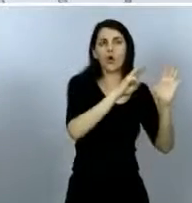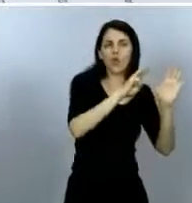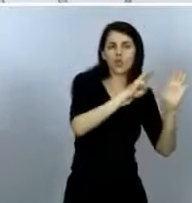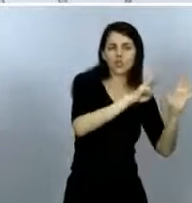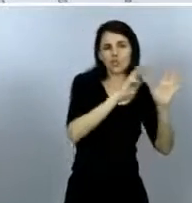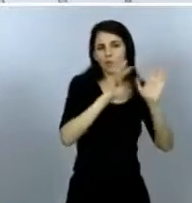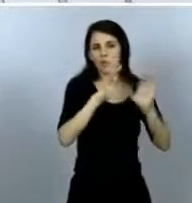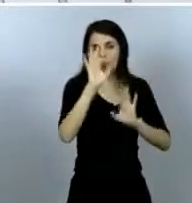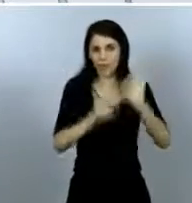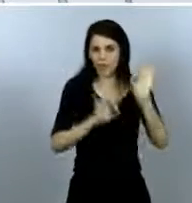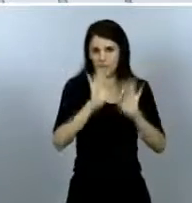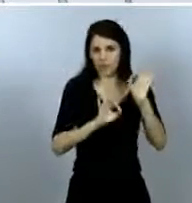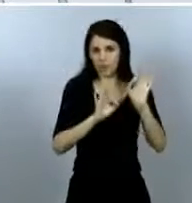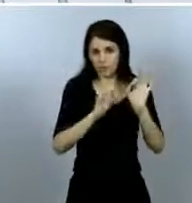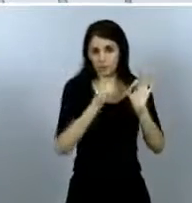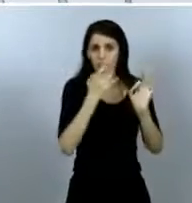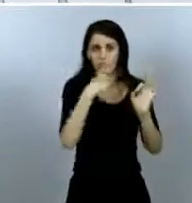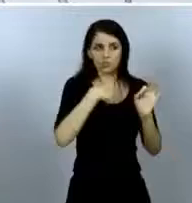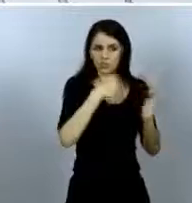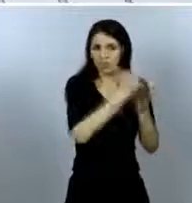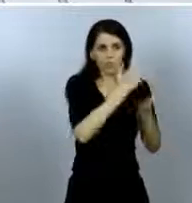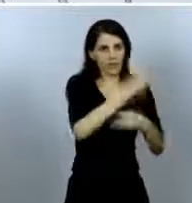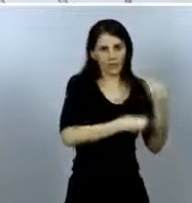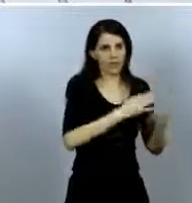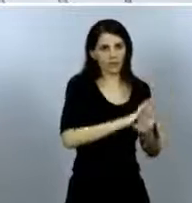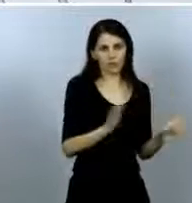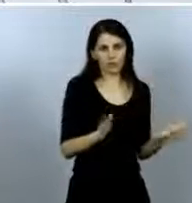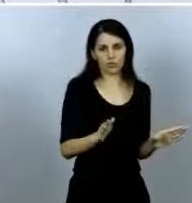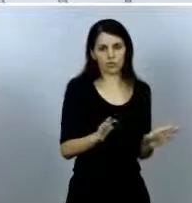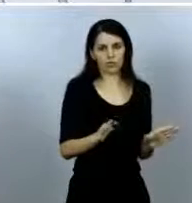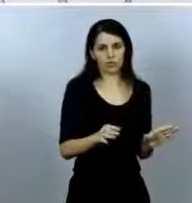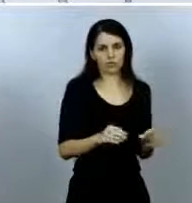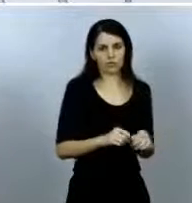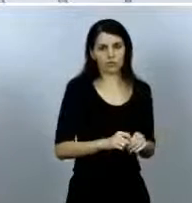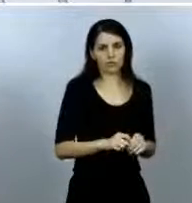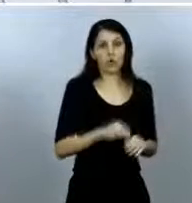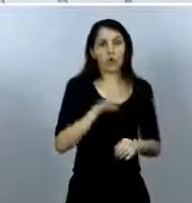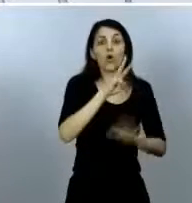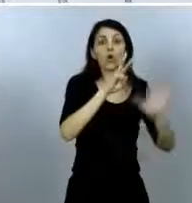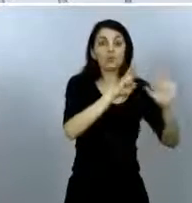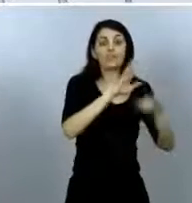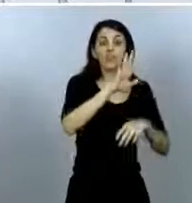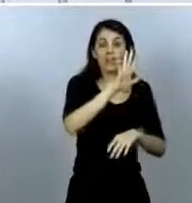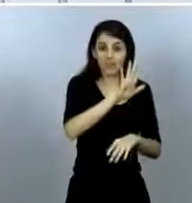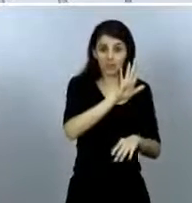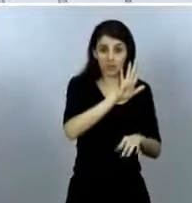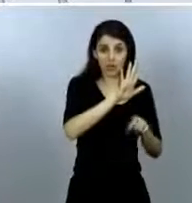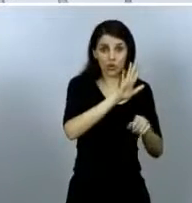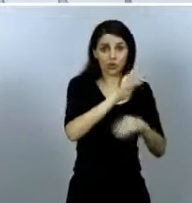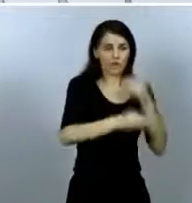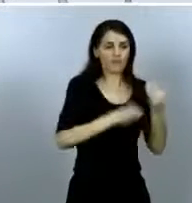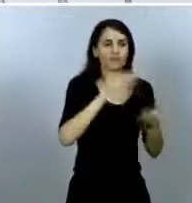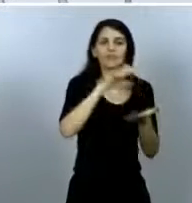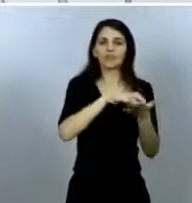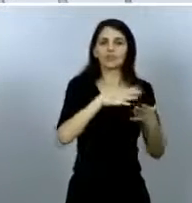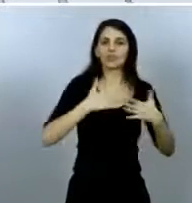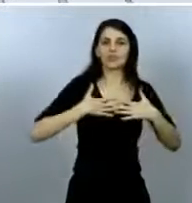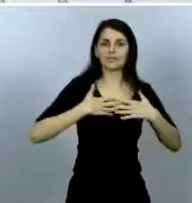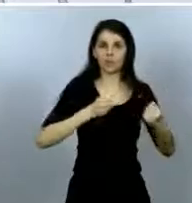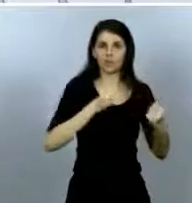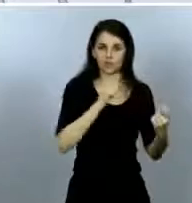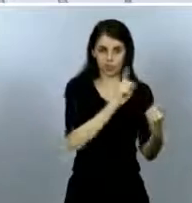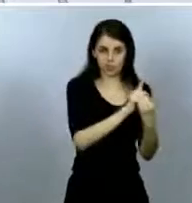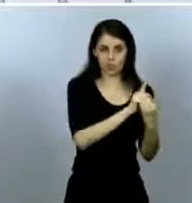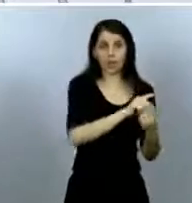que puede hacer no lo recuerdo el 85 en primaria y el 100% en hospitales el 85% de